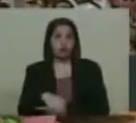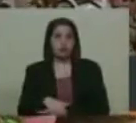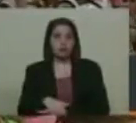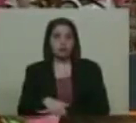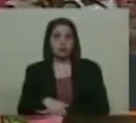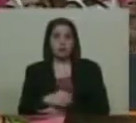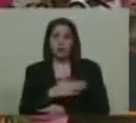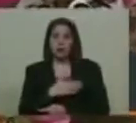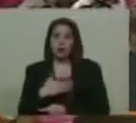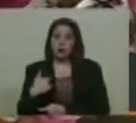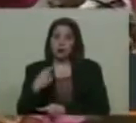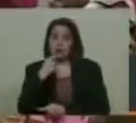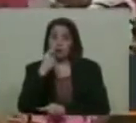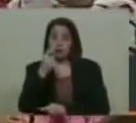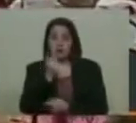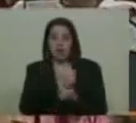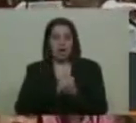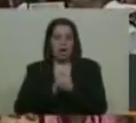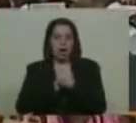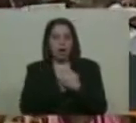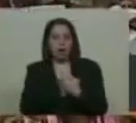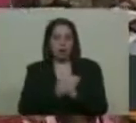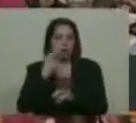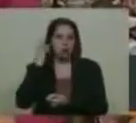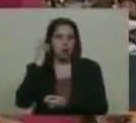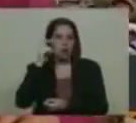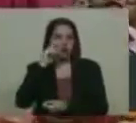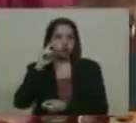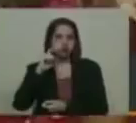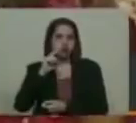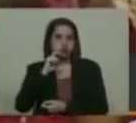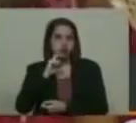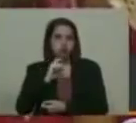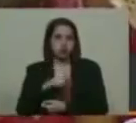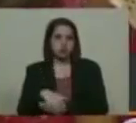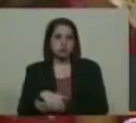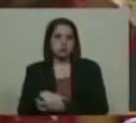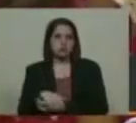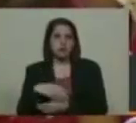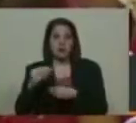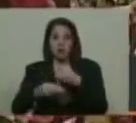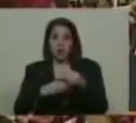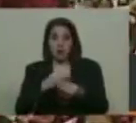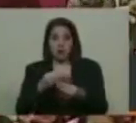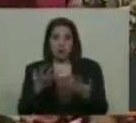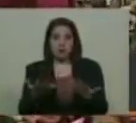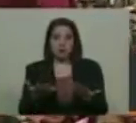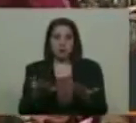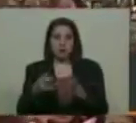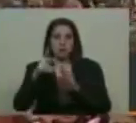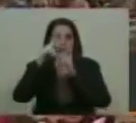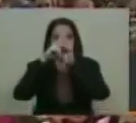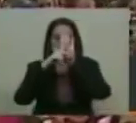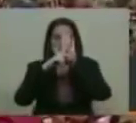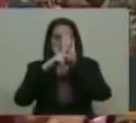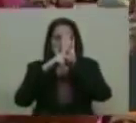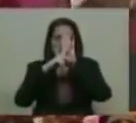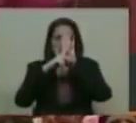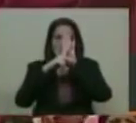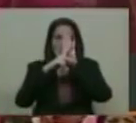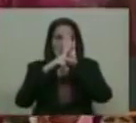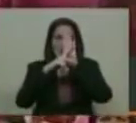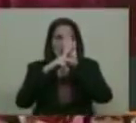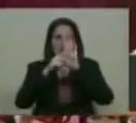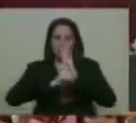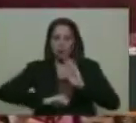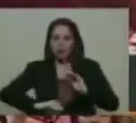Quiero decirle este mensaje de amor a ustedes, mujeres embarazadas. He creado el plan parto humanizado y ya